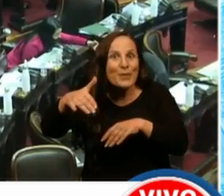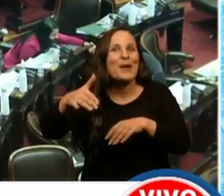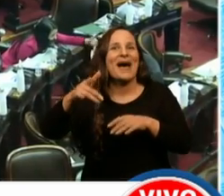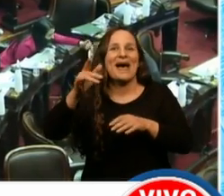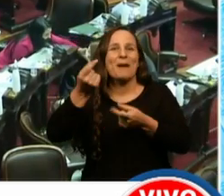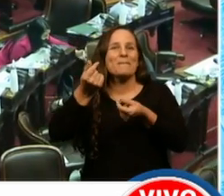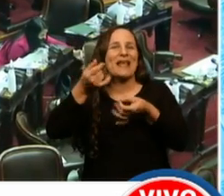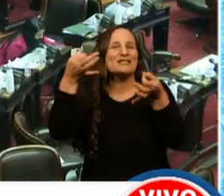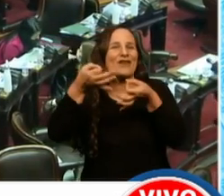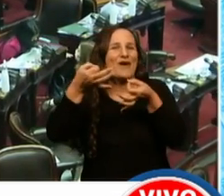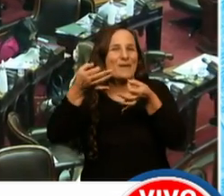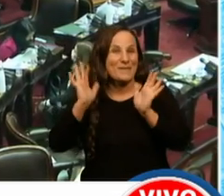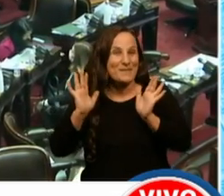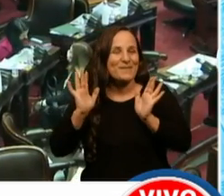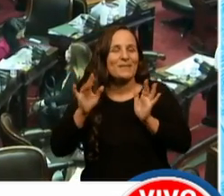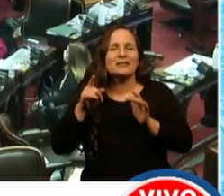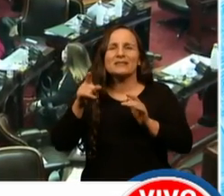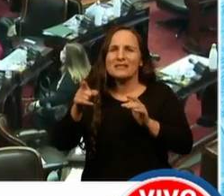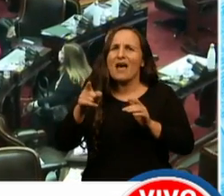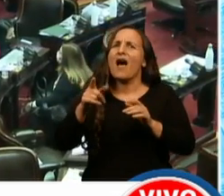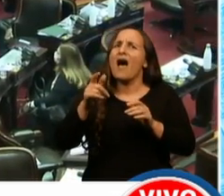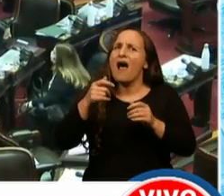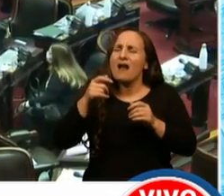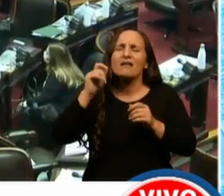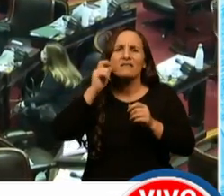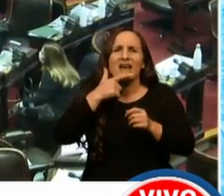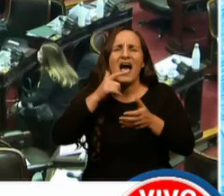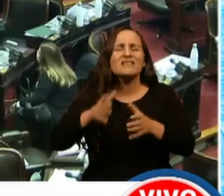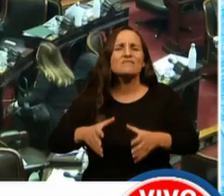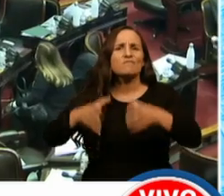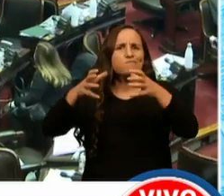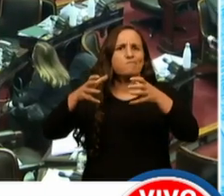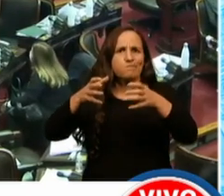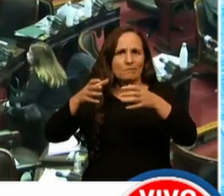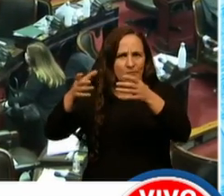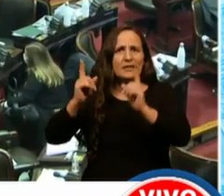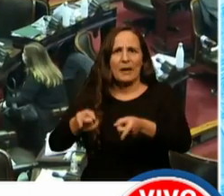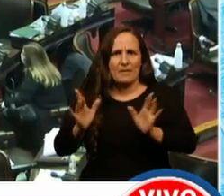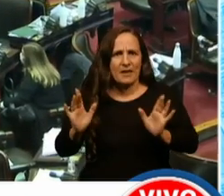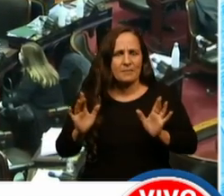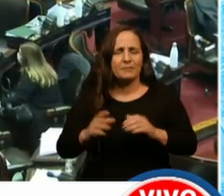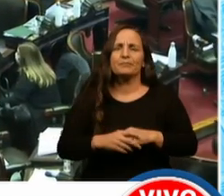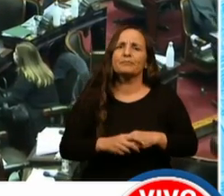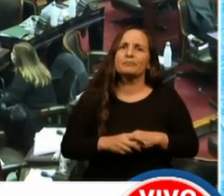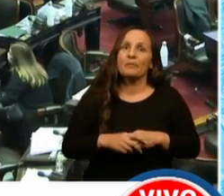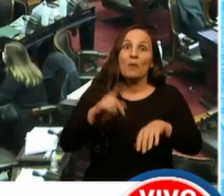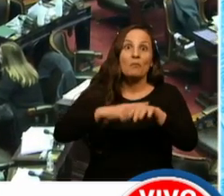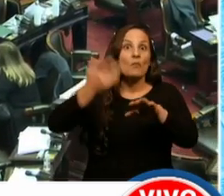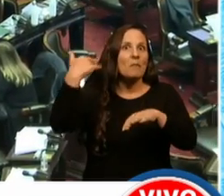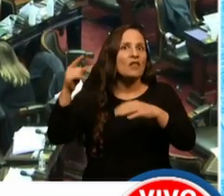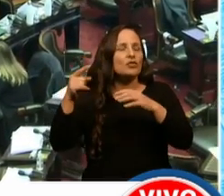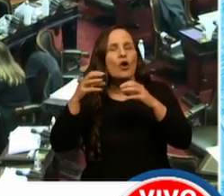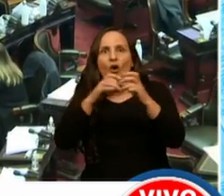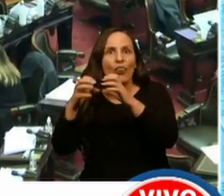esta tarifa diferencial o la provisión también del gas envasado también decir que en el debate surgió